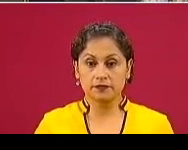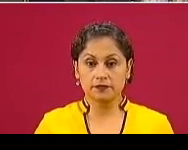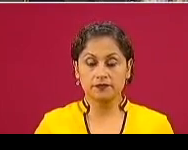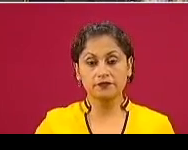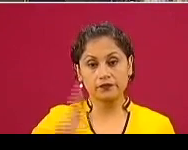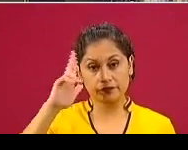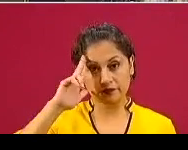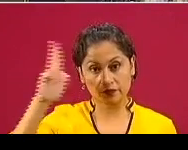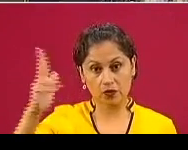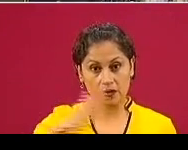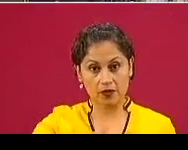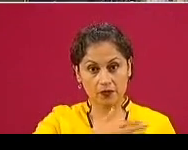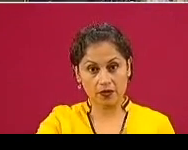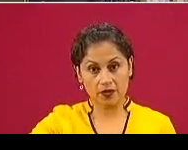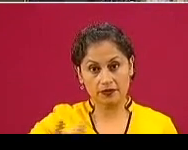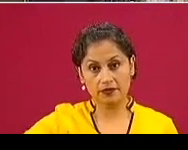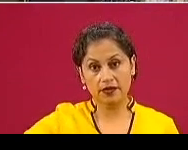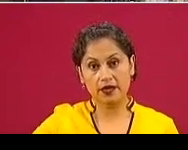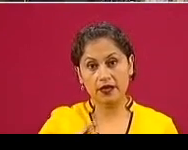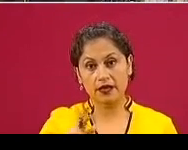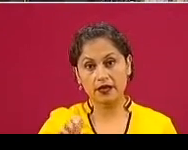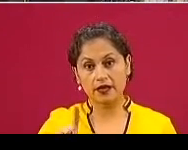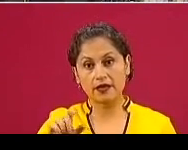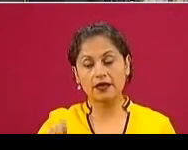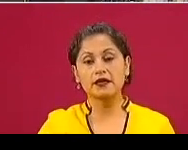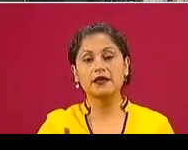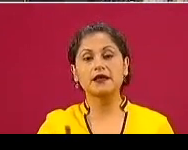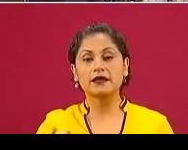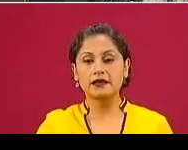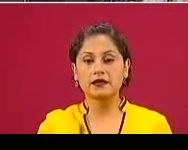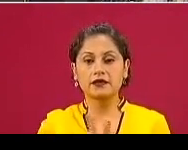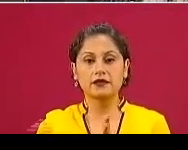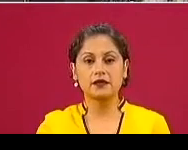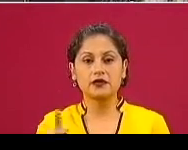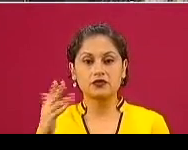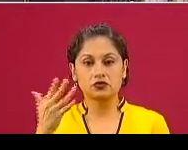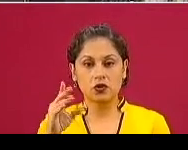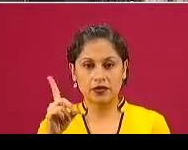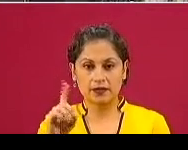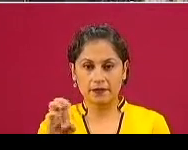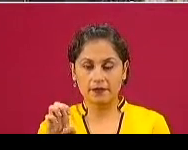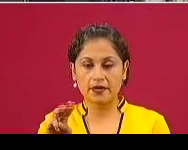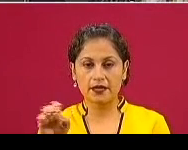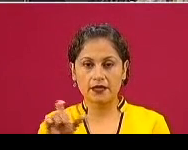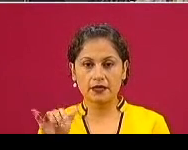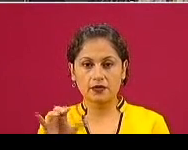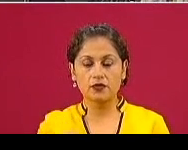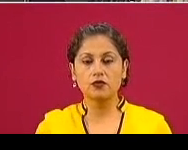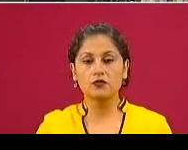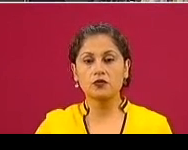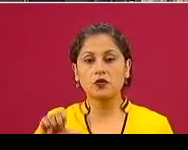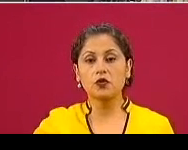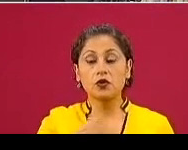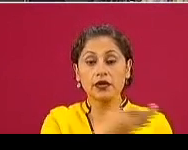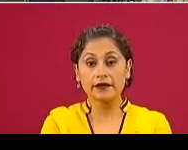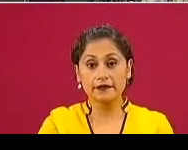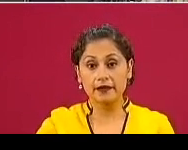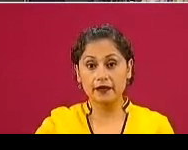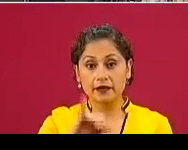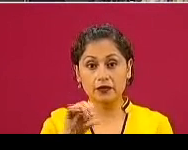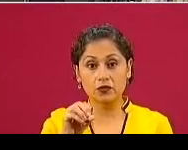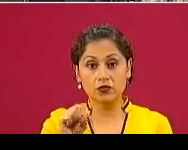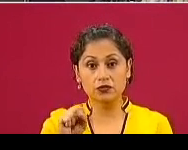Hola, doctor. Buenas tardes. Saray Uribe, del Sol de México. Esta tarde, el exsecretario de Salud, José Narro, consideró que